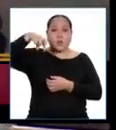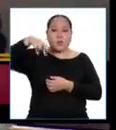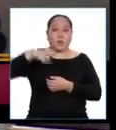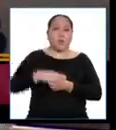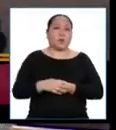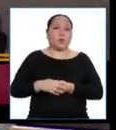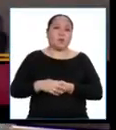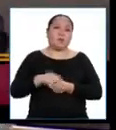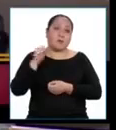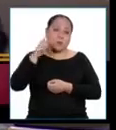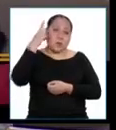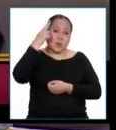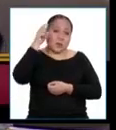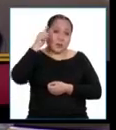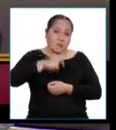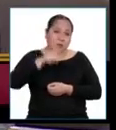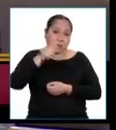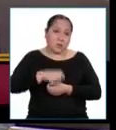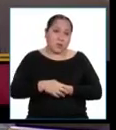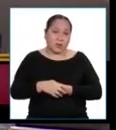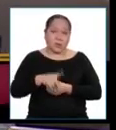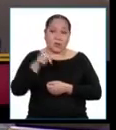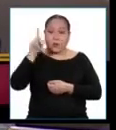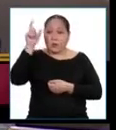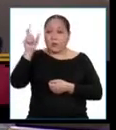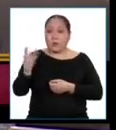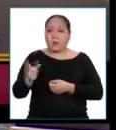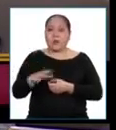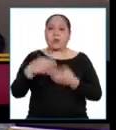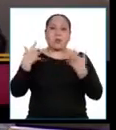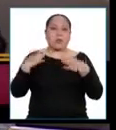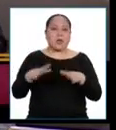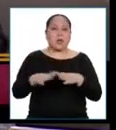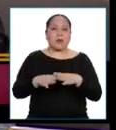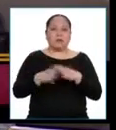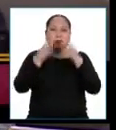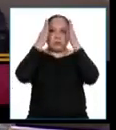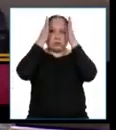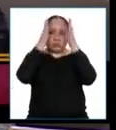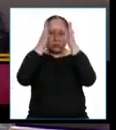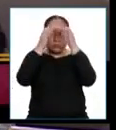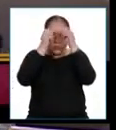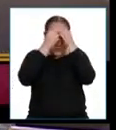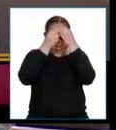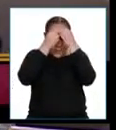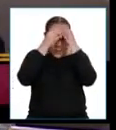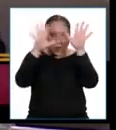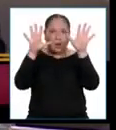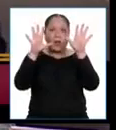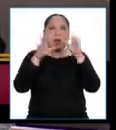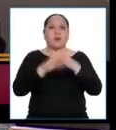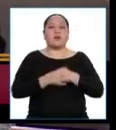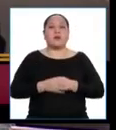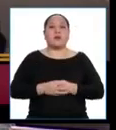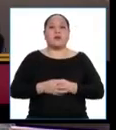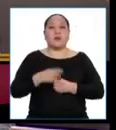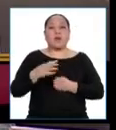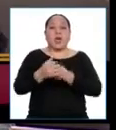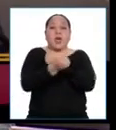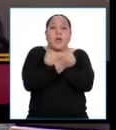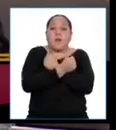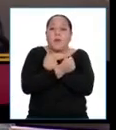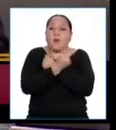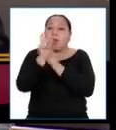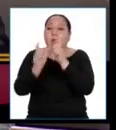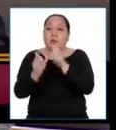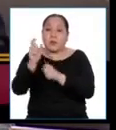eso necesitamos que alguien que tenga sentido común, que tenga amor al prójimo, que busque